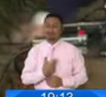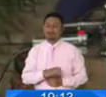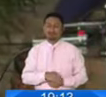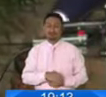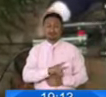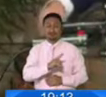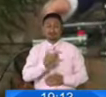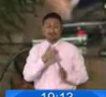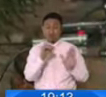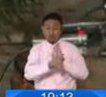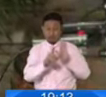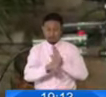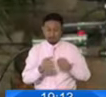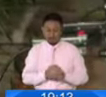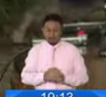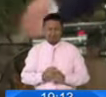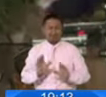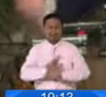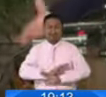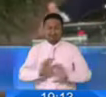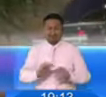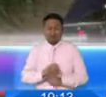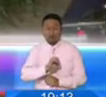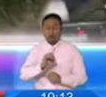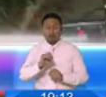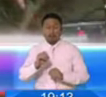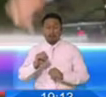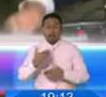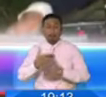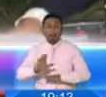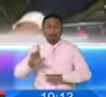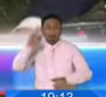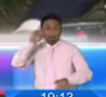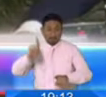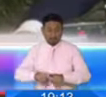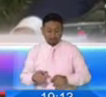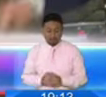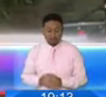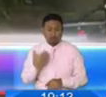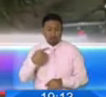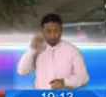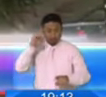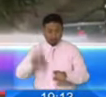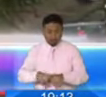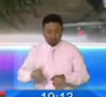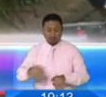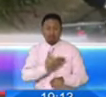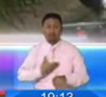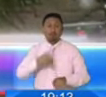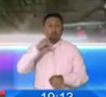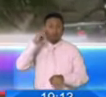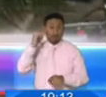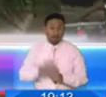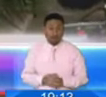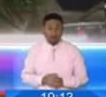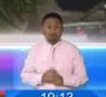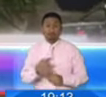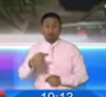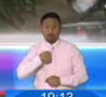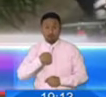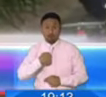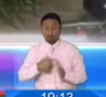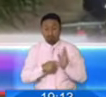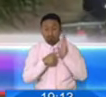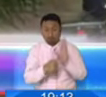las acusaciones o supuestos pactos que hoy se hacen. Nosotros hicimos un pacto con Correa y yo lo hice